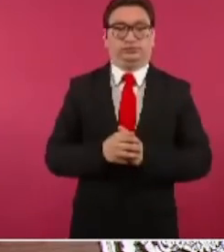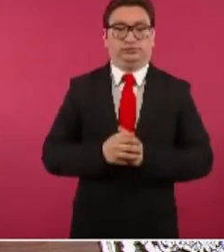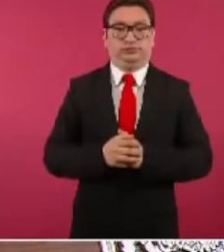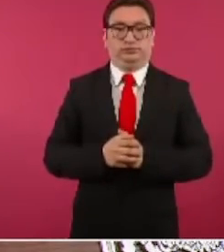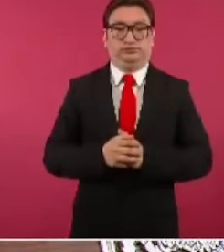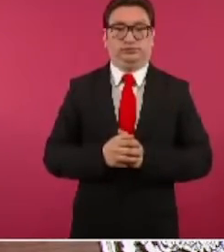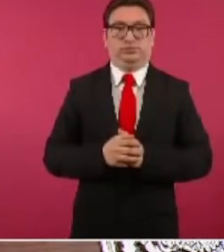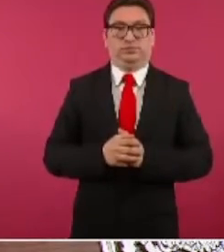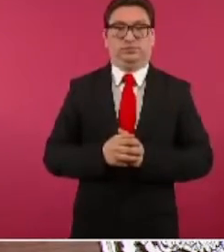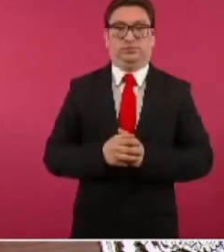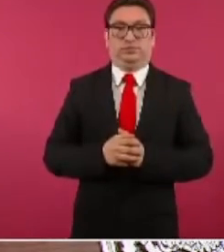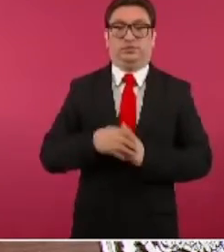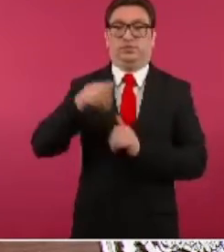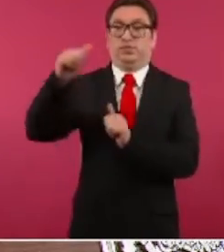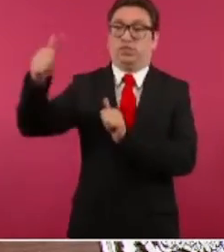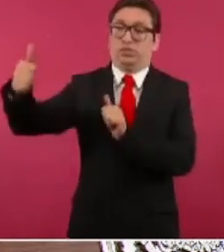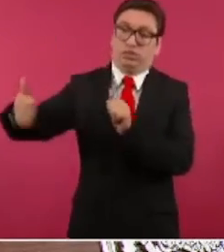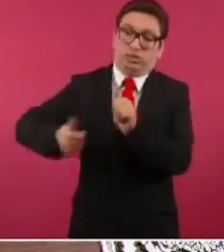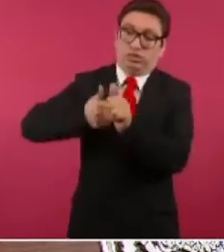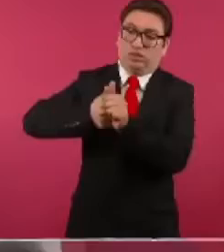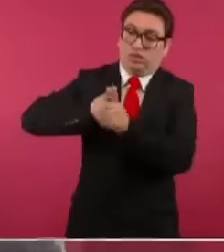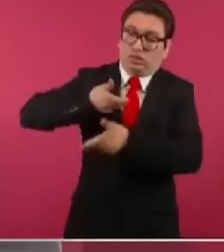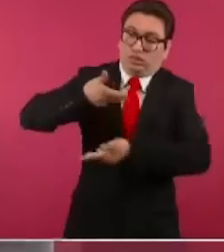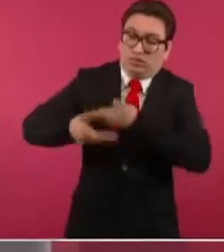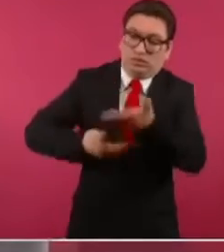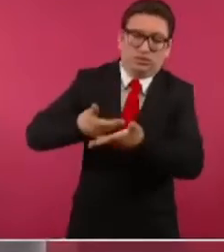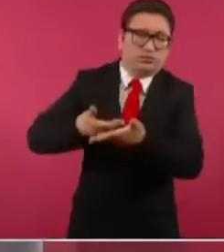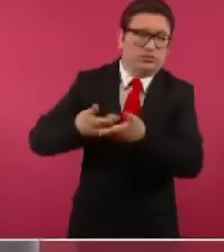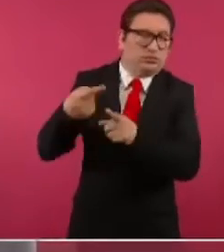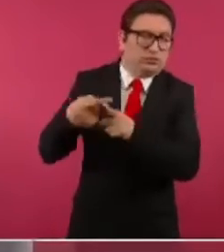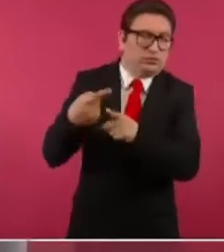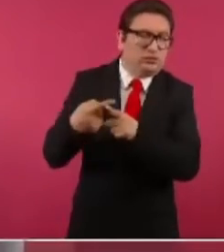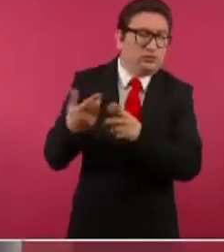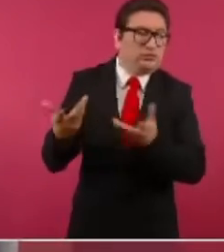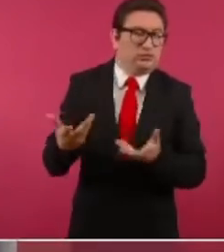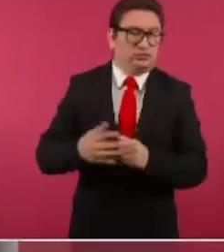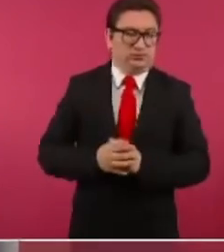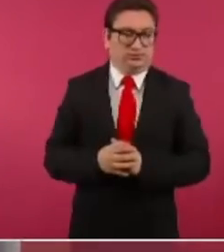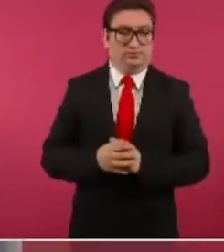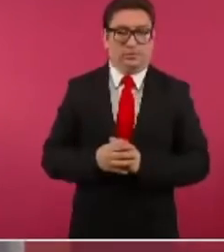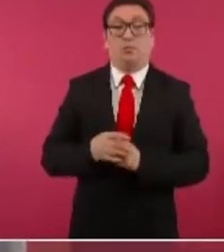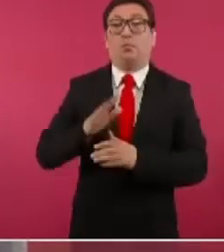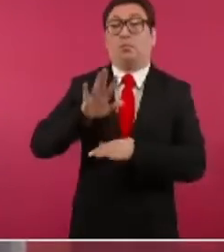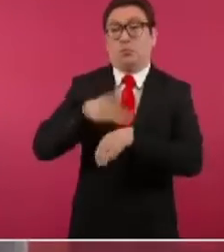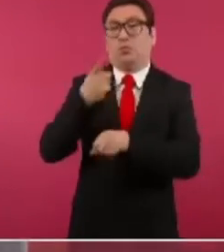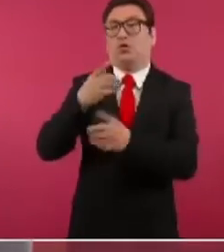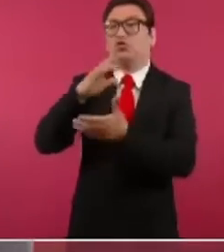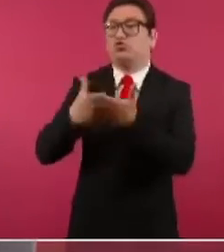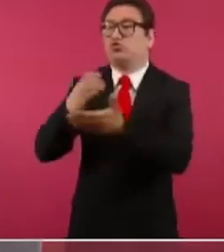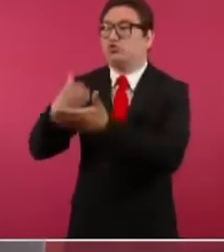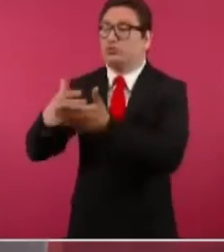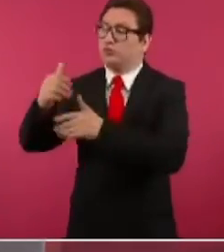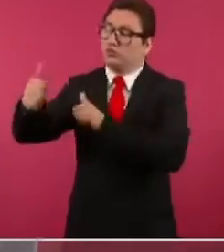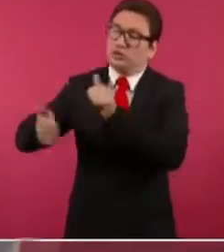Y detrás de todos esos servicios que se contratan están